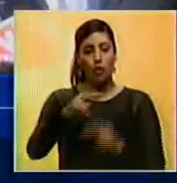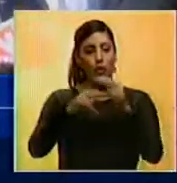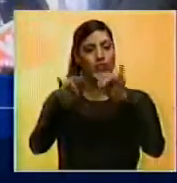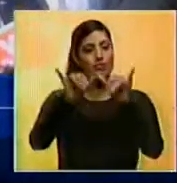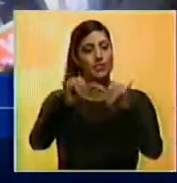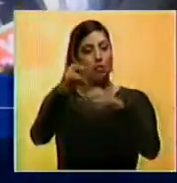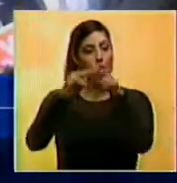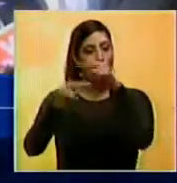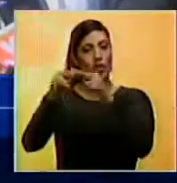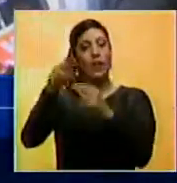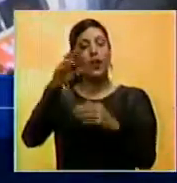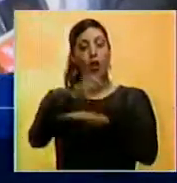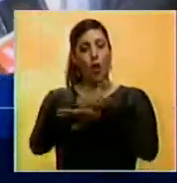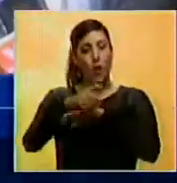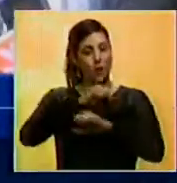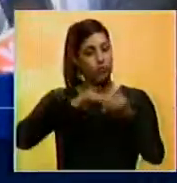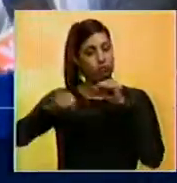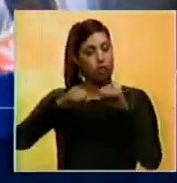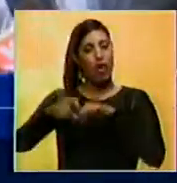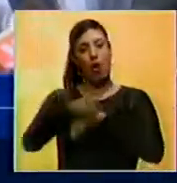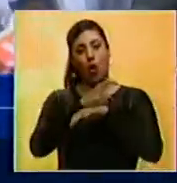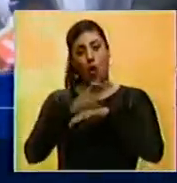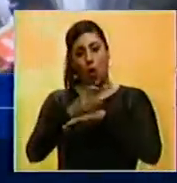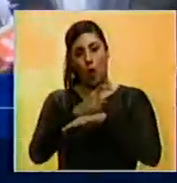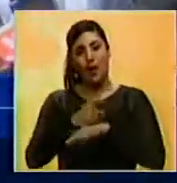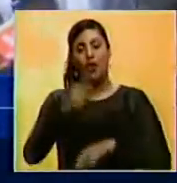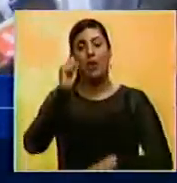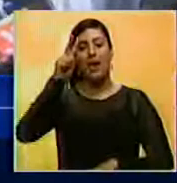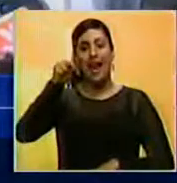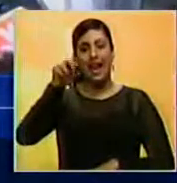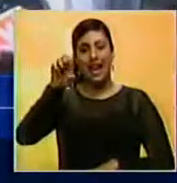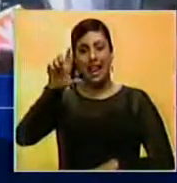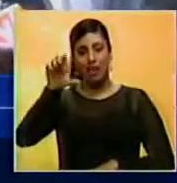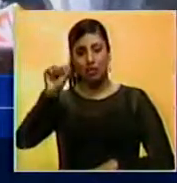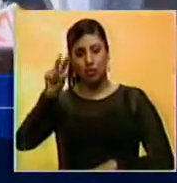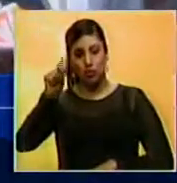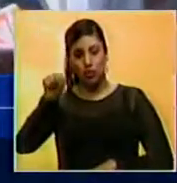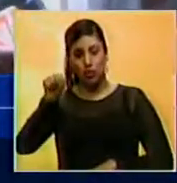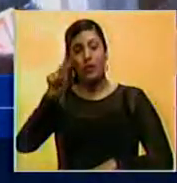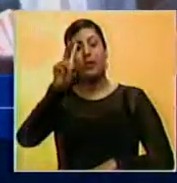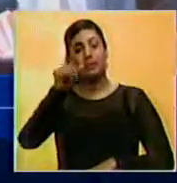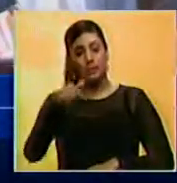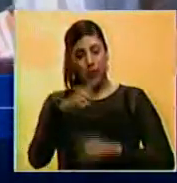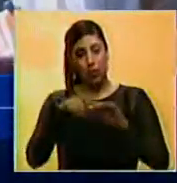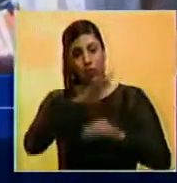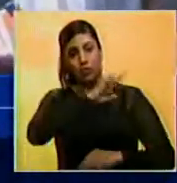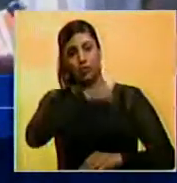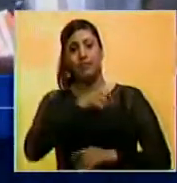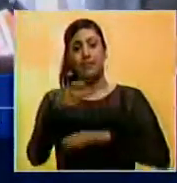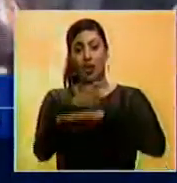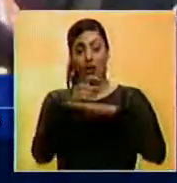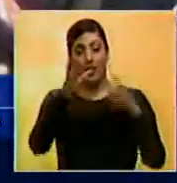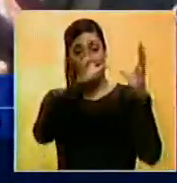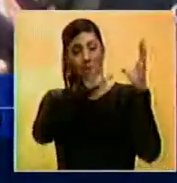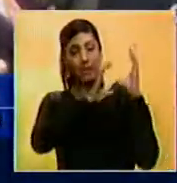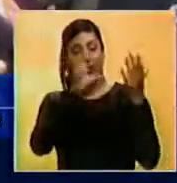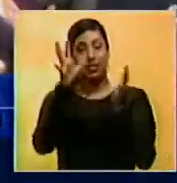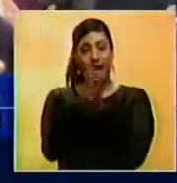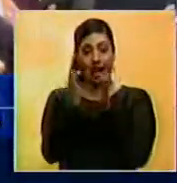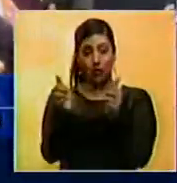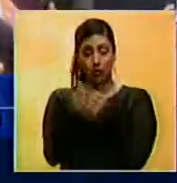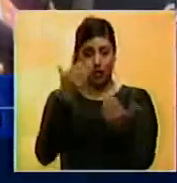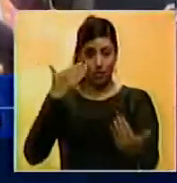gobierno regional activado el gobernador nelson moreno y todo el órgano superior por su parte el gobernador encargado del estado